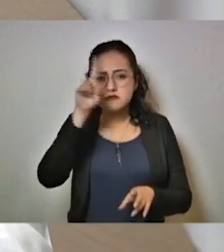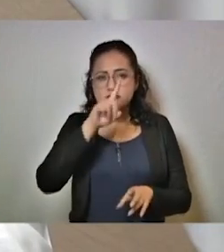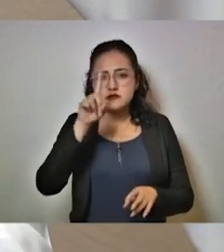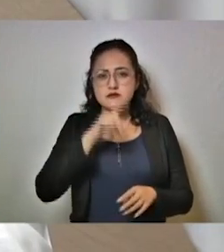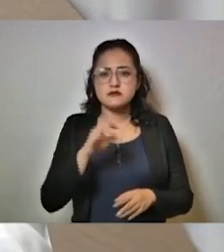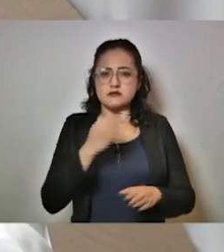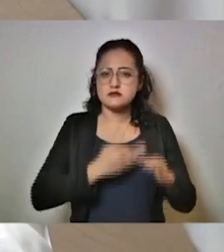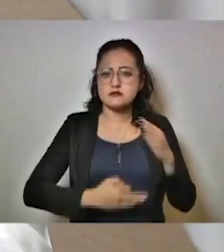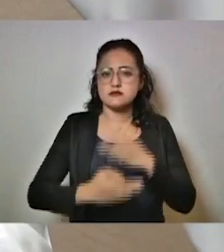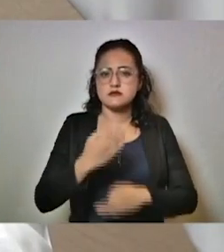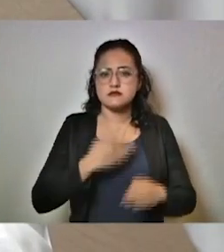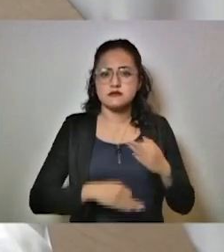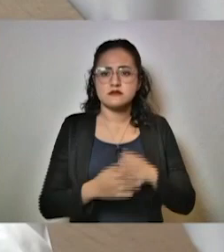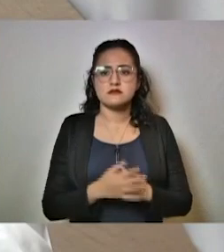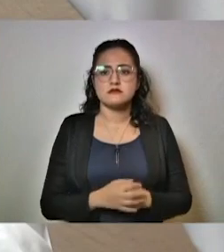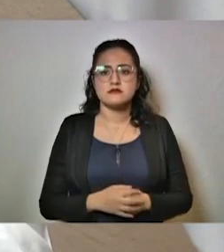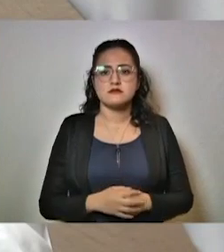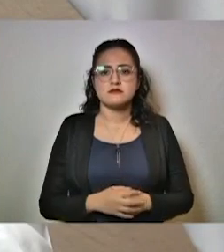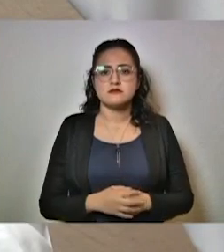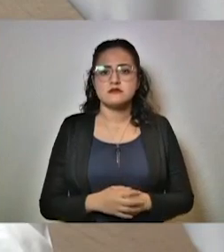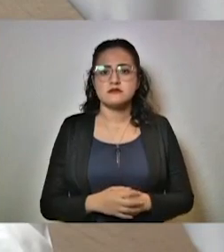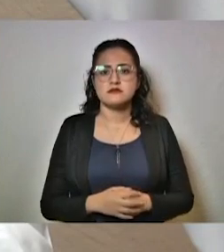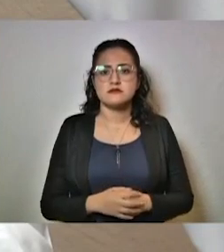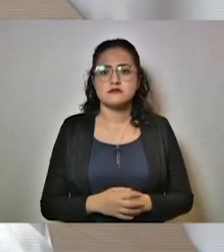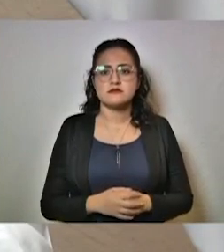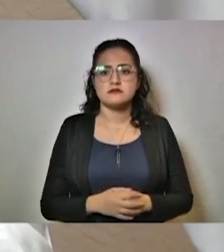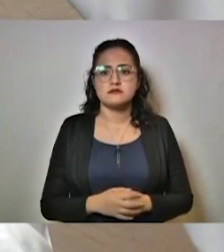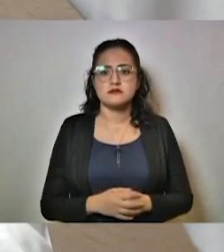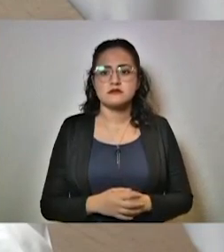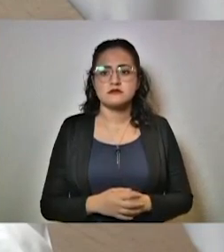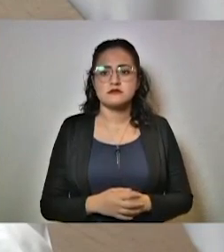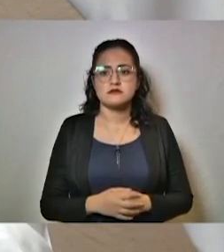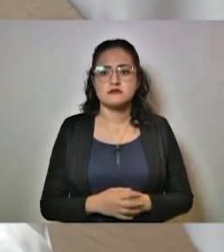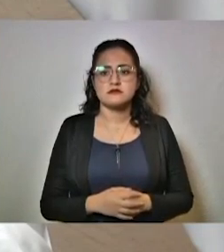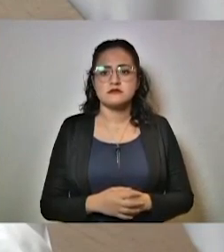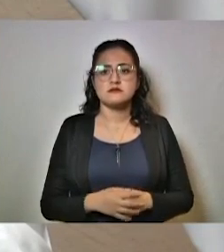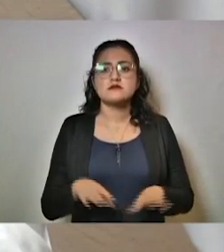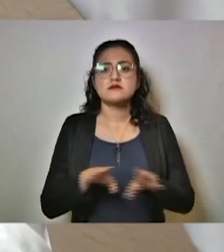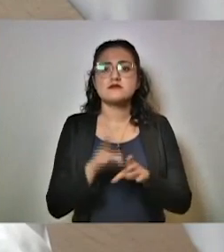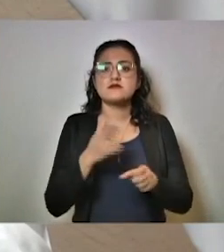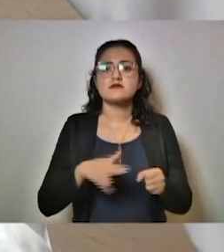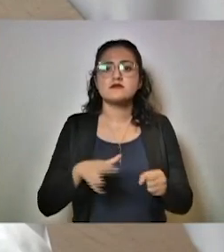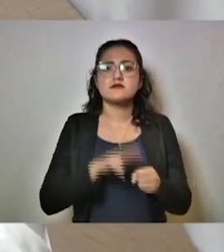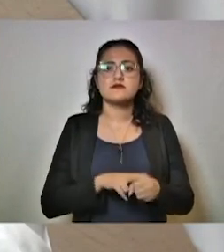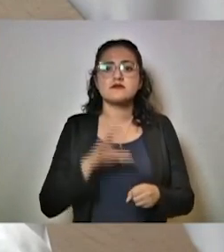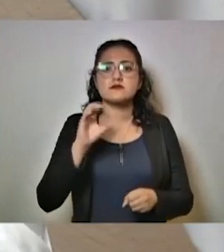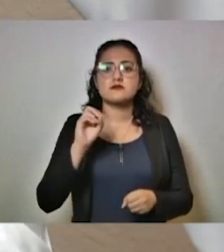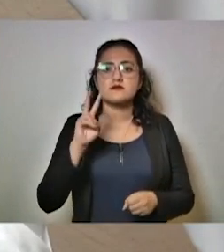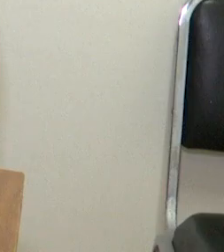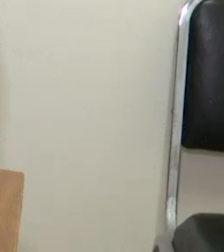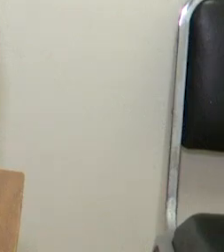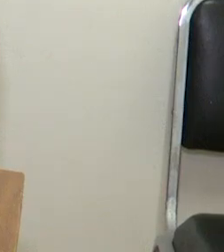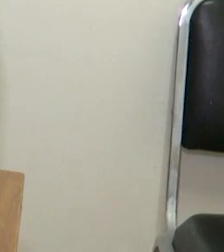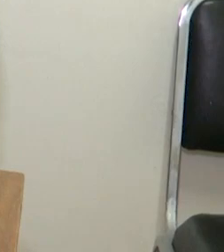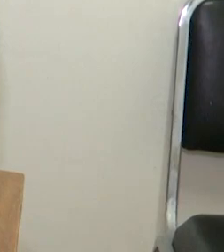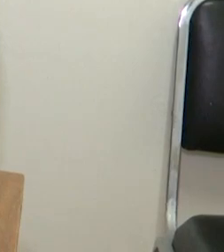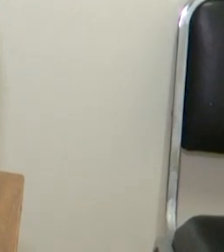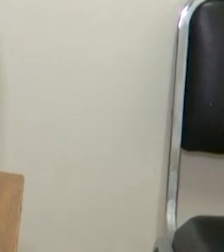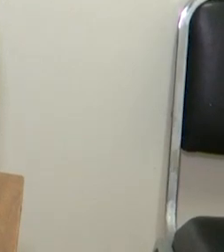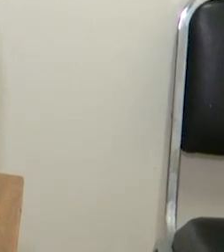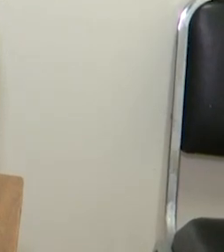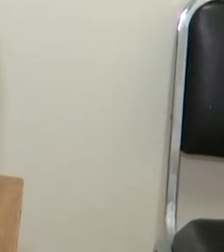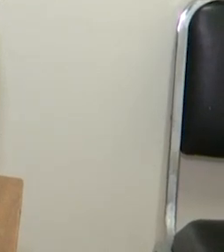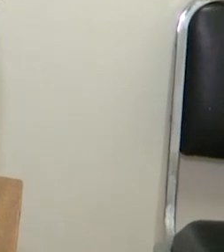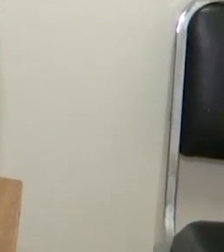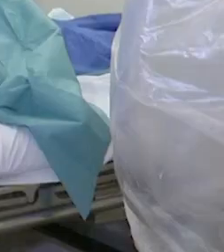a todo el sistema de hospitalización kobe en el estado esta iniciativa